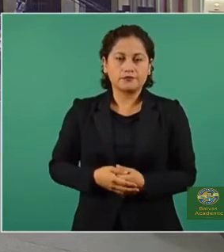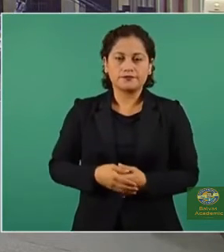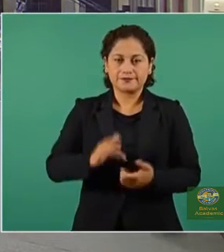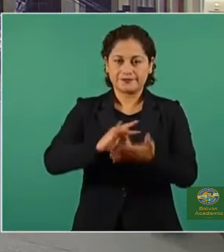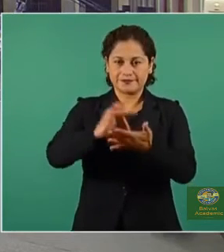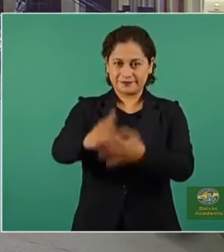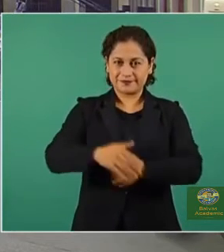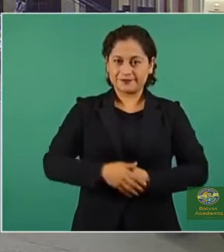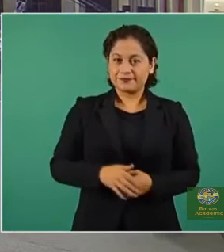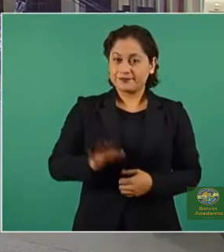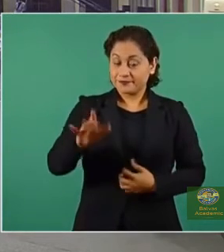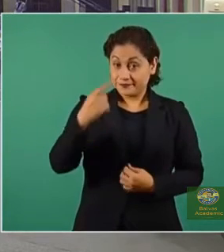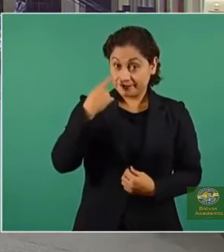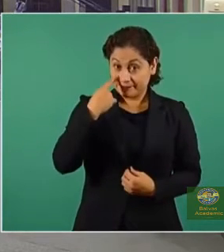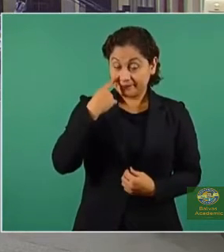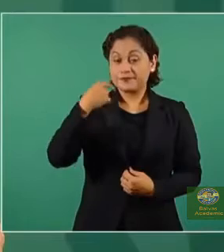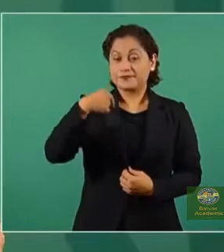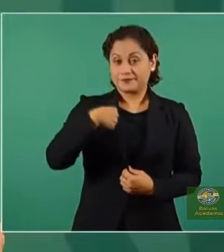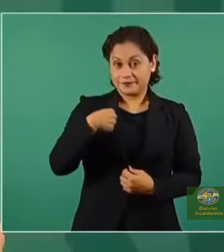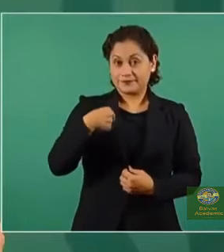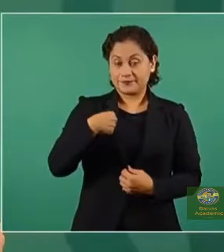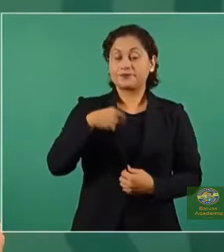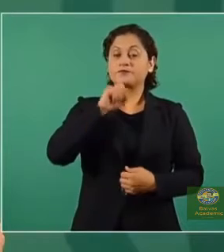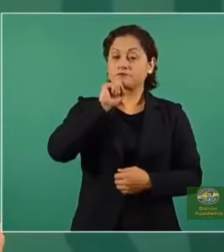aunque sea redundante,